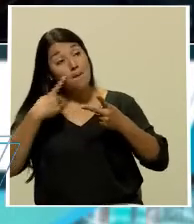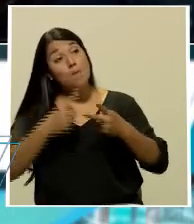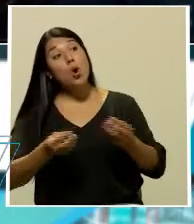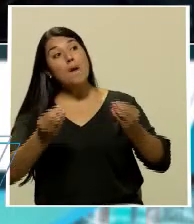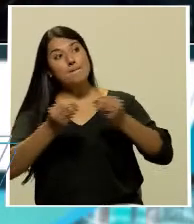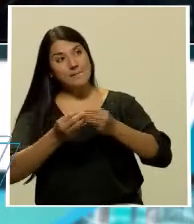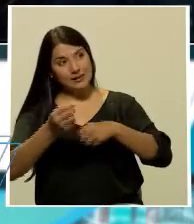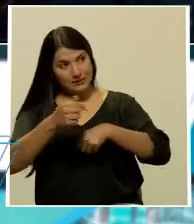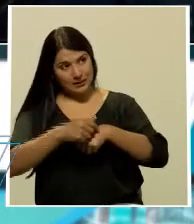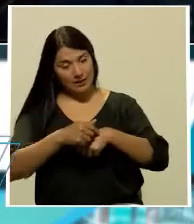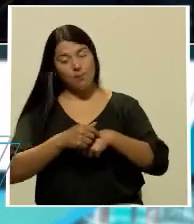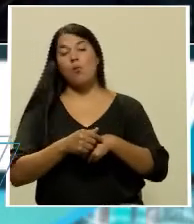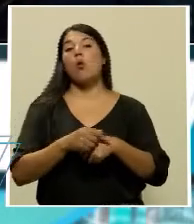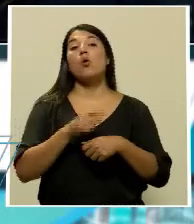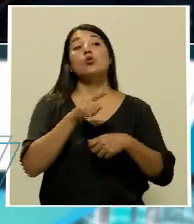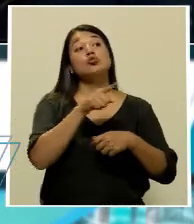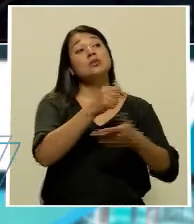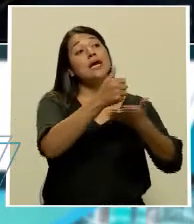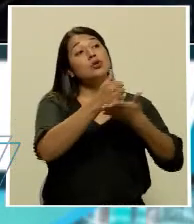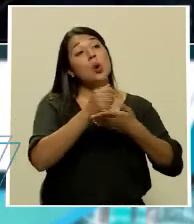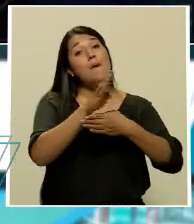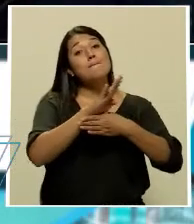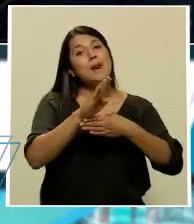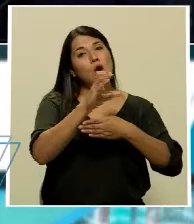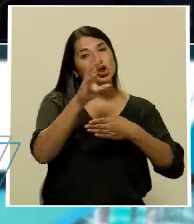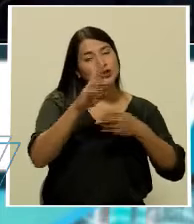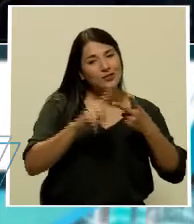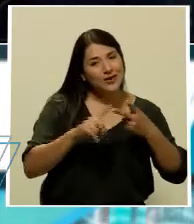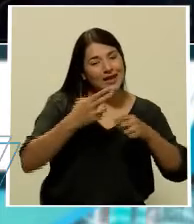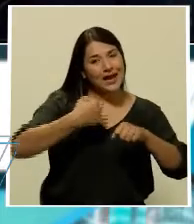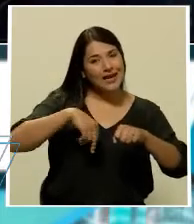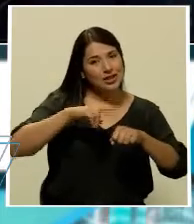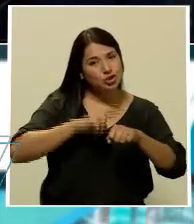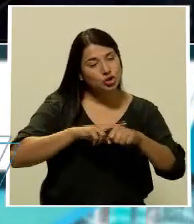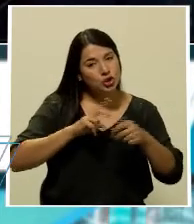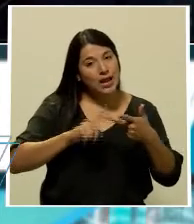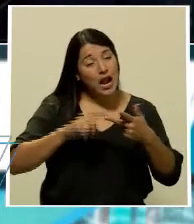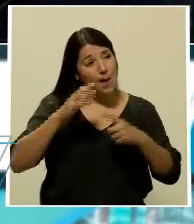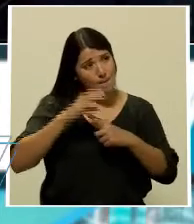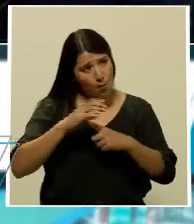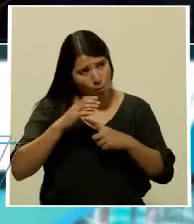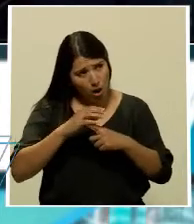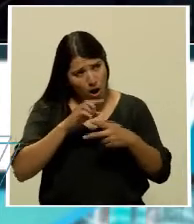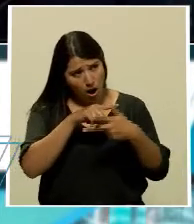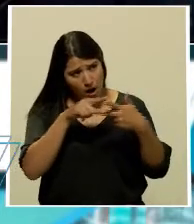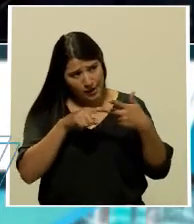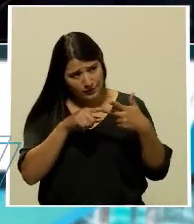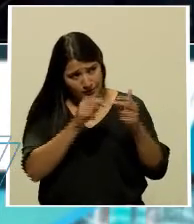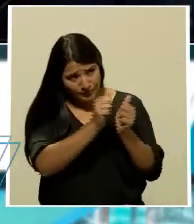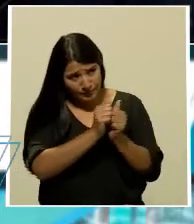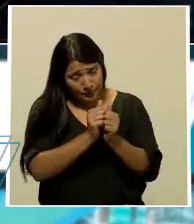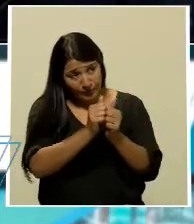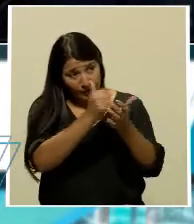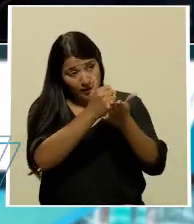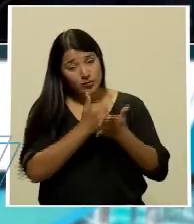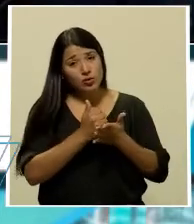combinada del Banco de Costa Rica, el Banco Nacional y el Banco Popular. Pasaron como